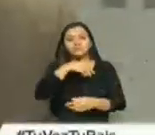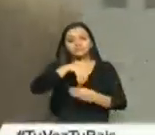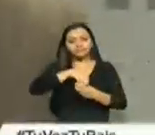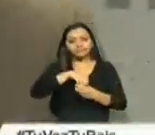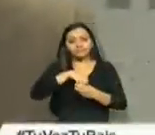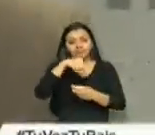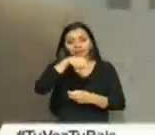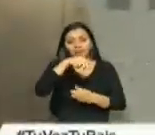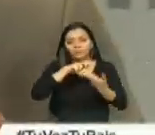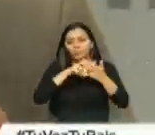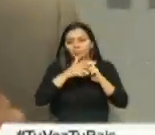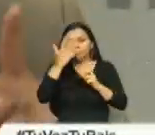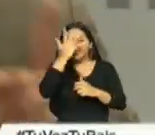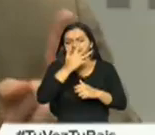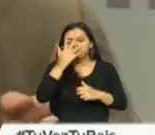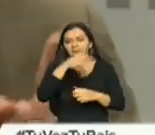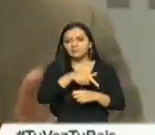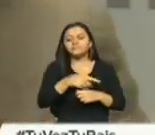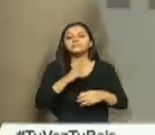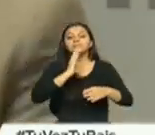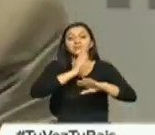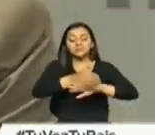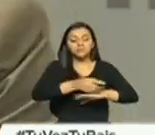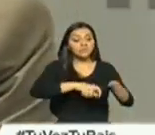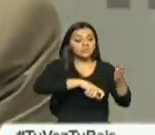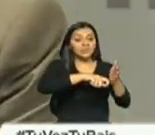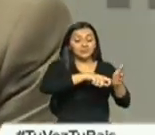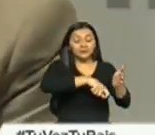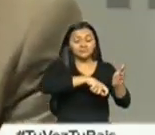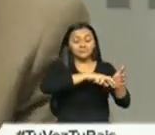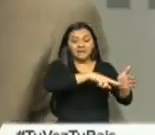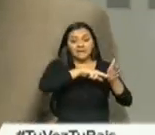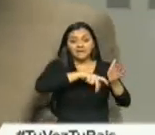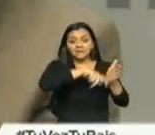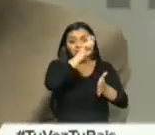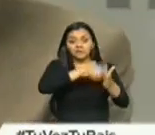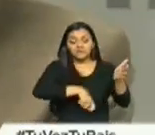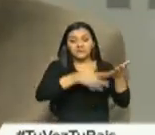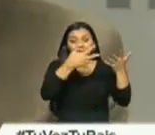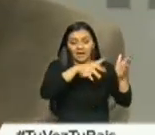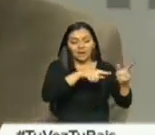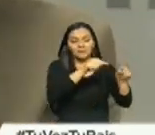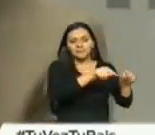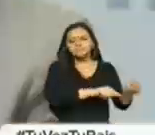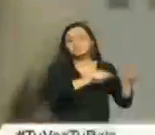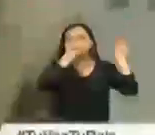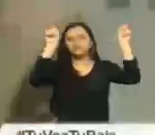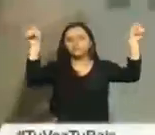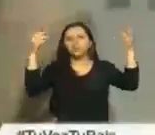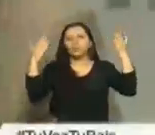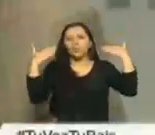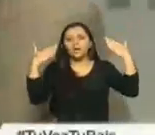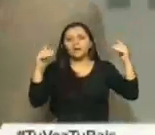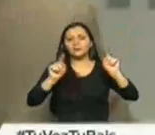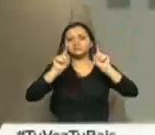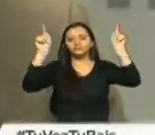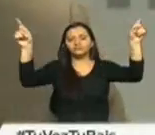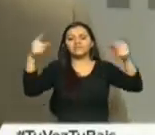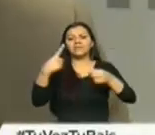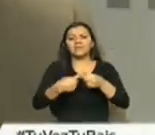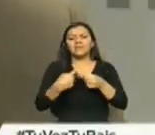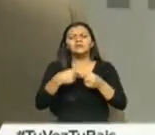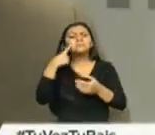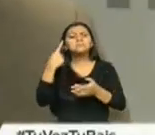de Esmeraldas, para posteriormente trasladarlos a las ciudades de Guayaquil y Quito